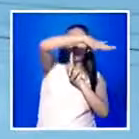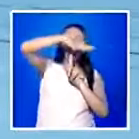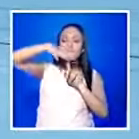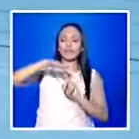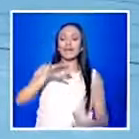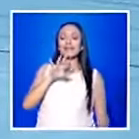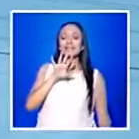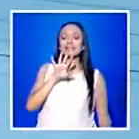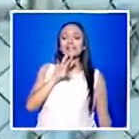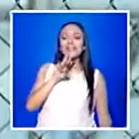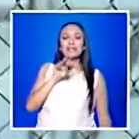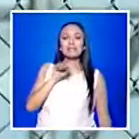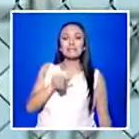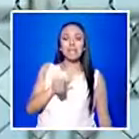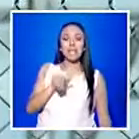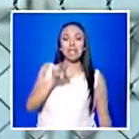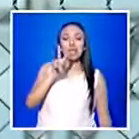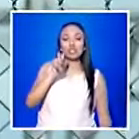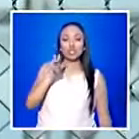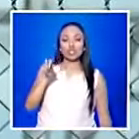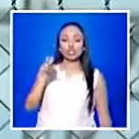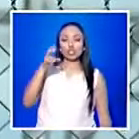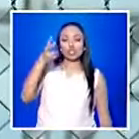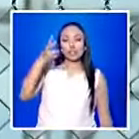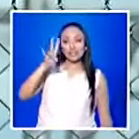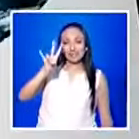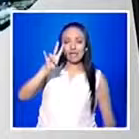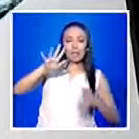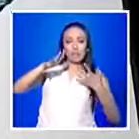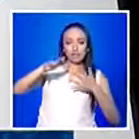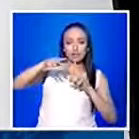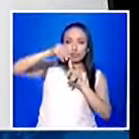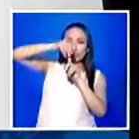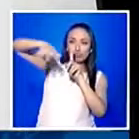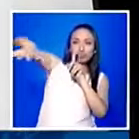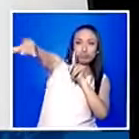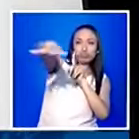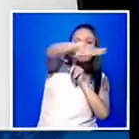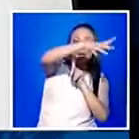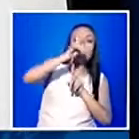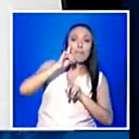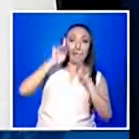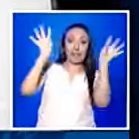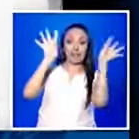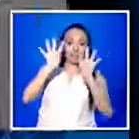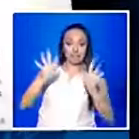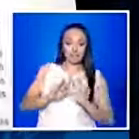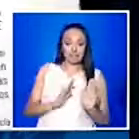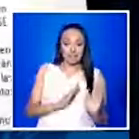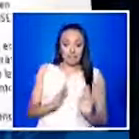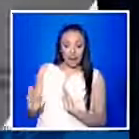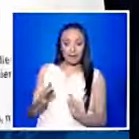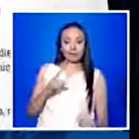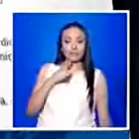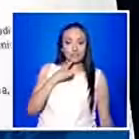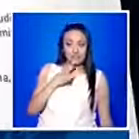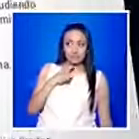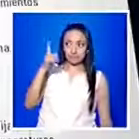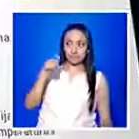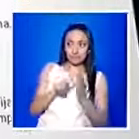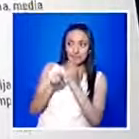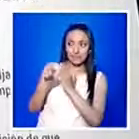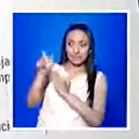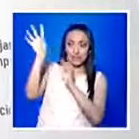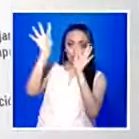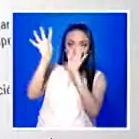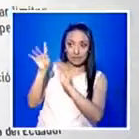6.217 kilómetros, por donde se distribuye toda la energía para el país. Según el Plan Maestro de Electricidad, que el Ministerio de Energía publicó